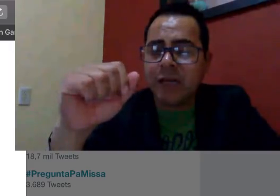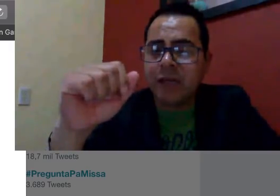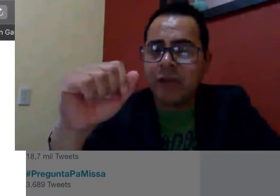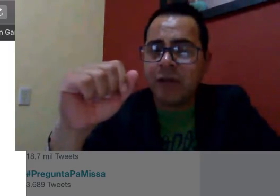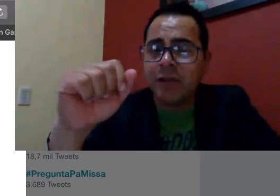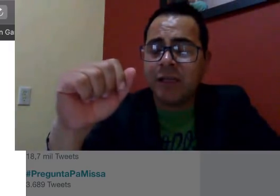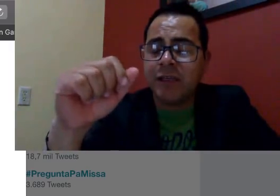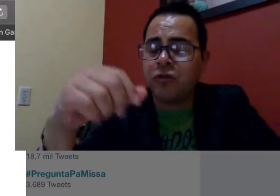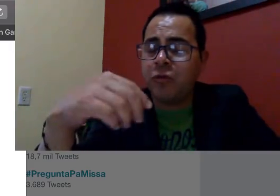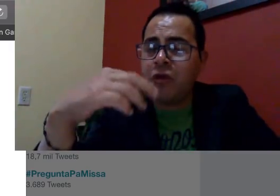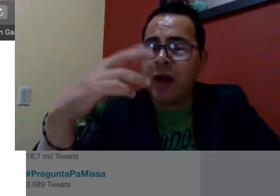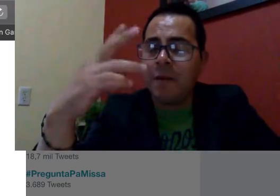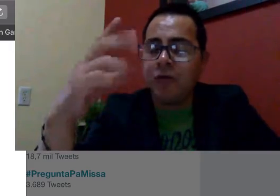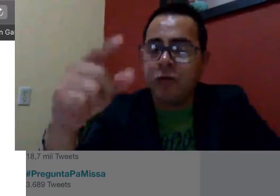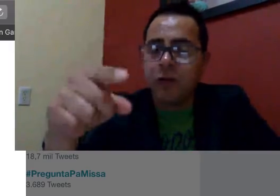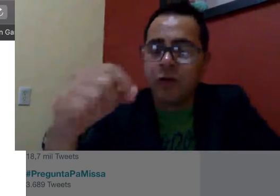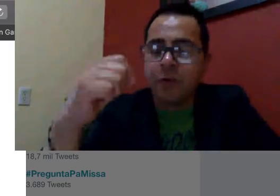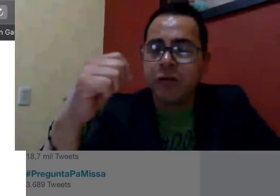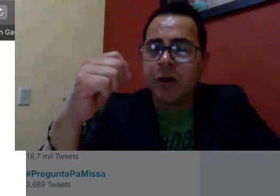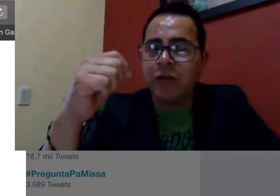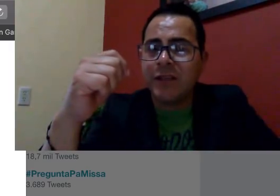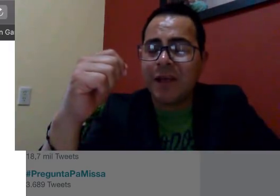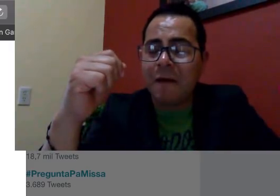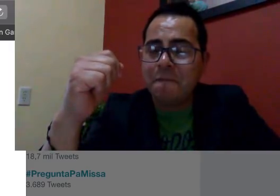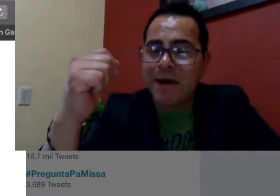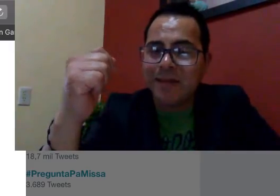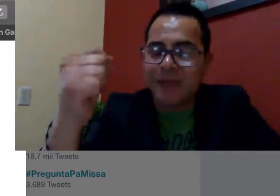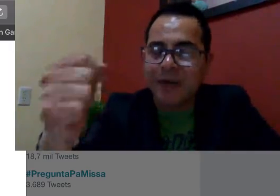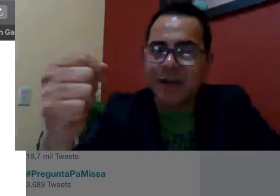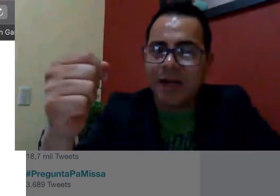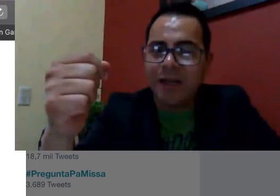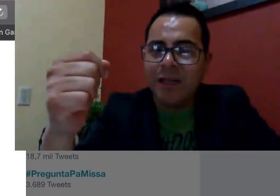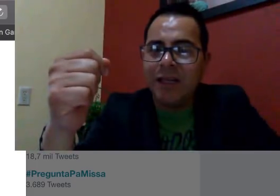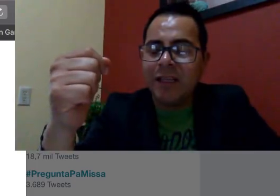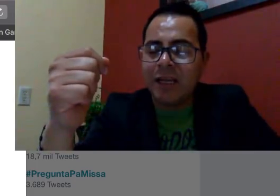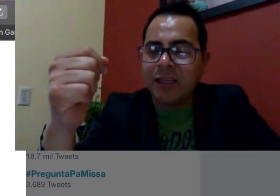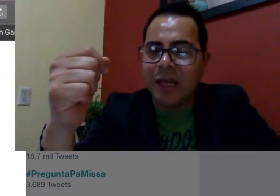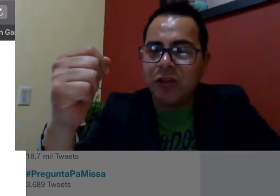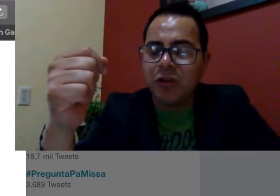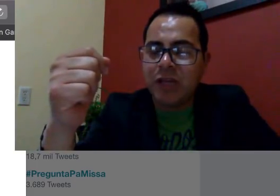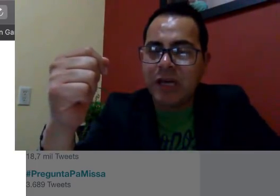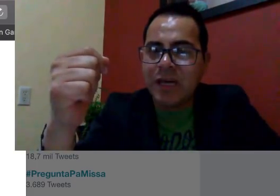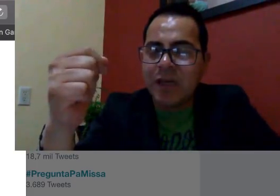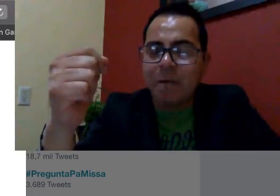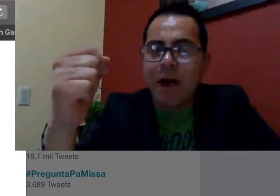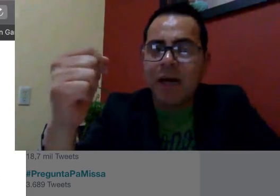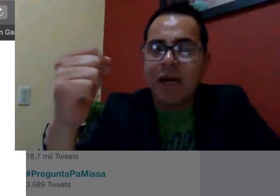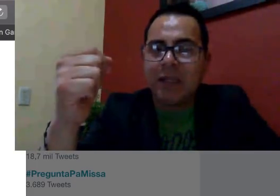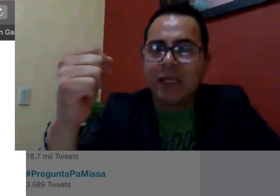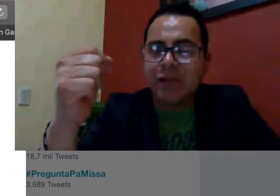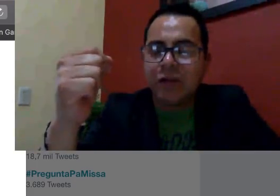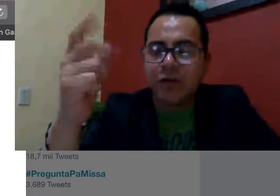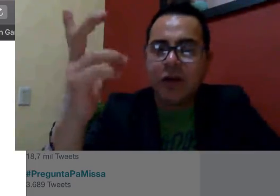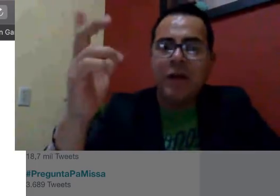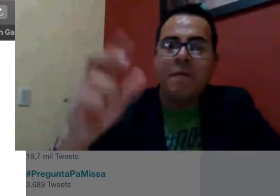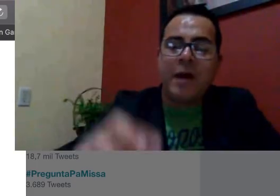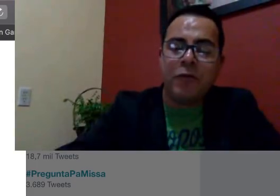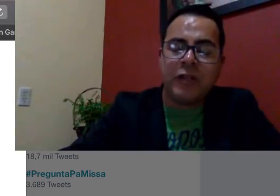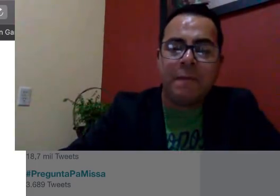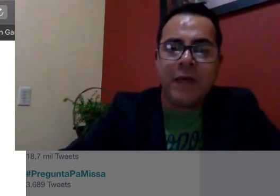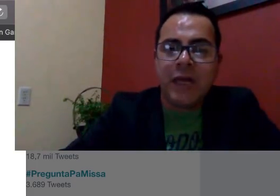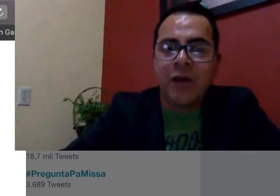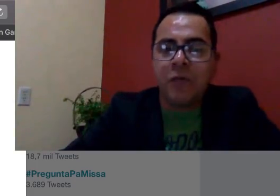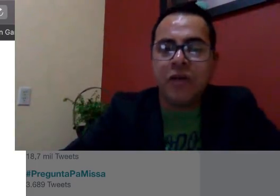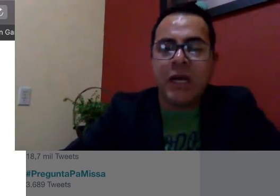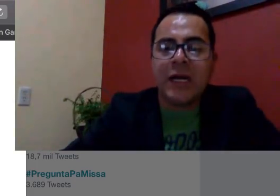persona que está gritando en las estancias subió la voz cuando López Obrador estaba más cerca, tratando de llamarle la atención.